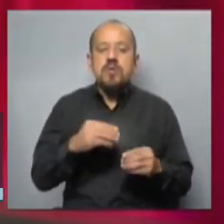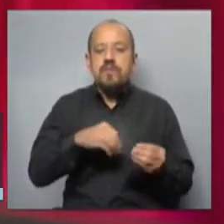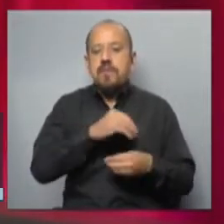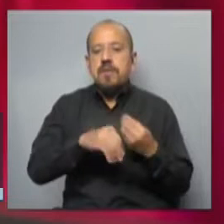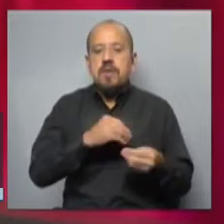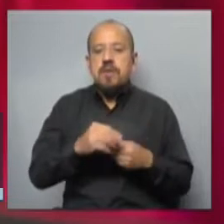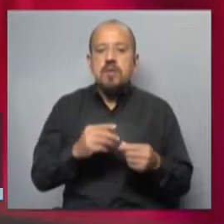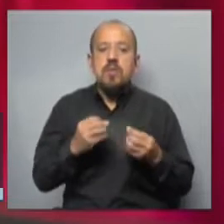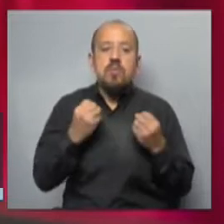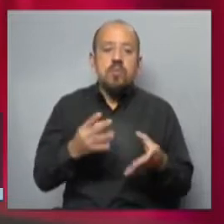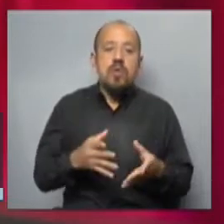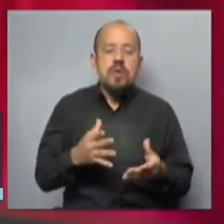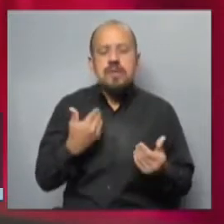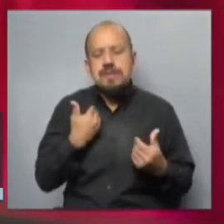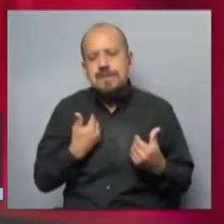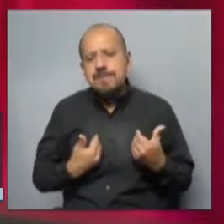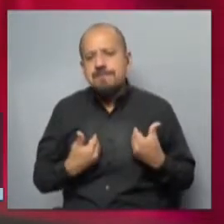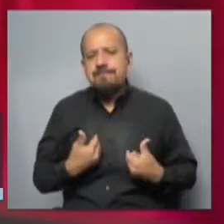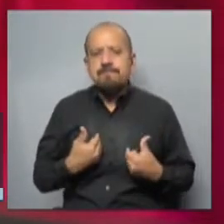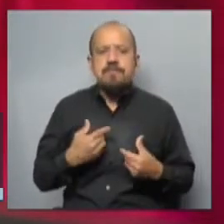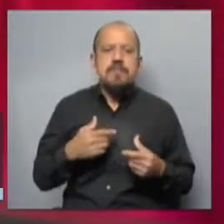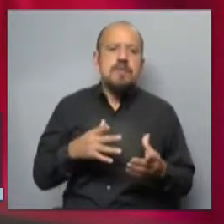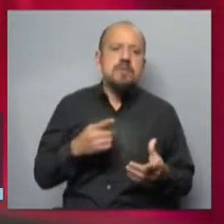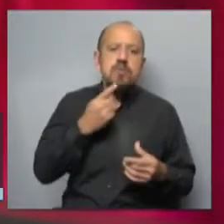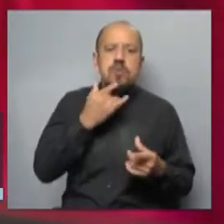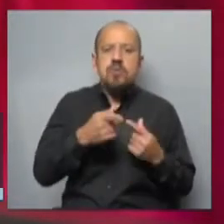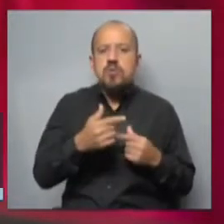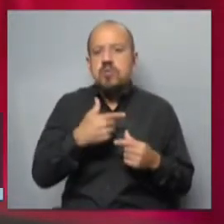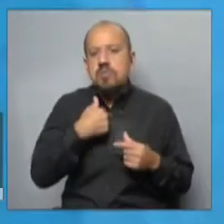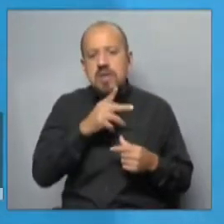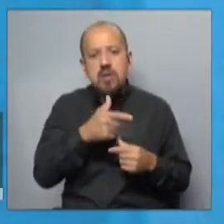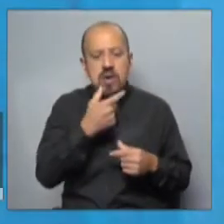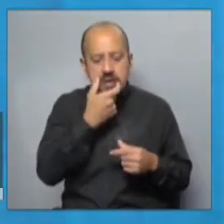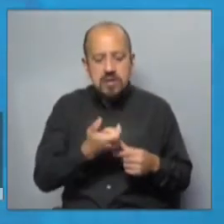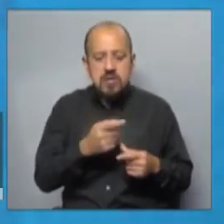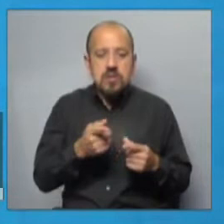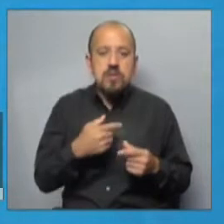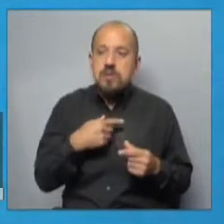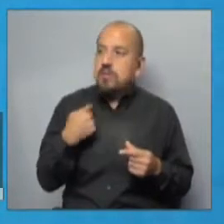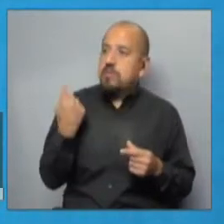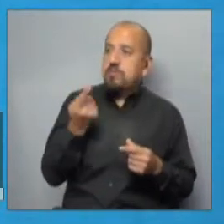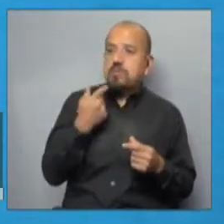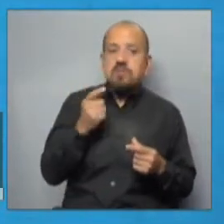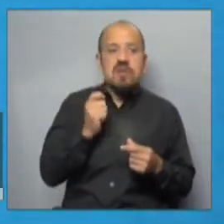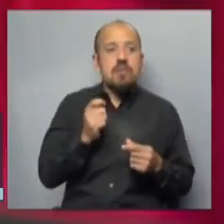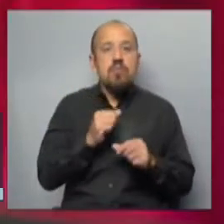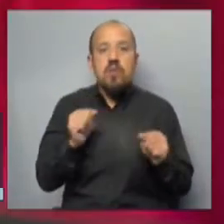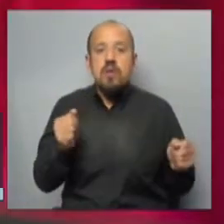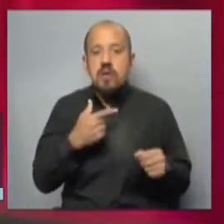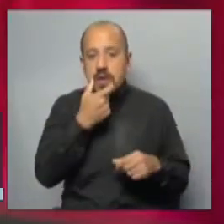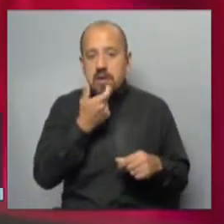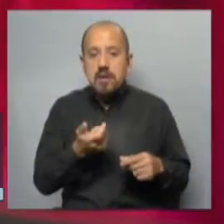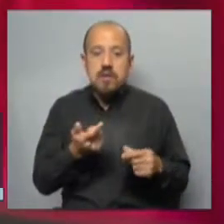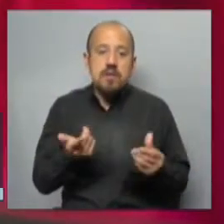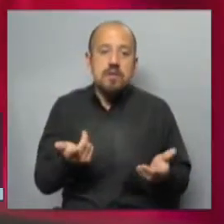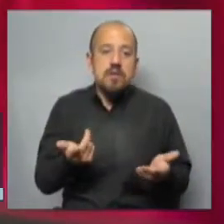porque les crea angustia o entonces mi hijo si no llega a ser einstein a ver cuántos de nosotros podemos ser einstein yo por lo menos